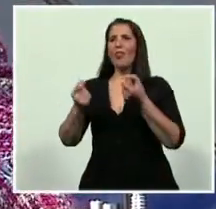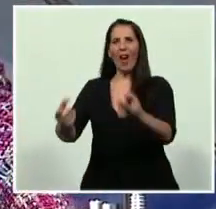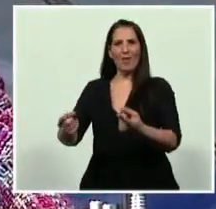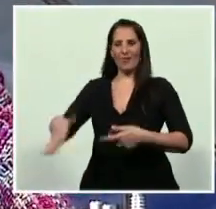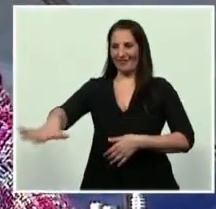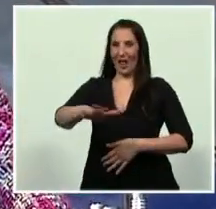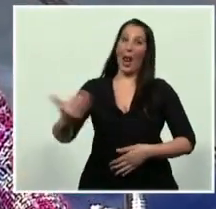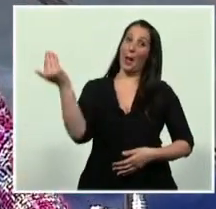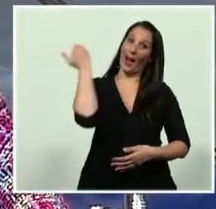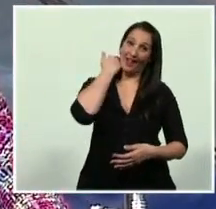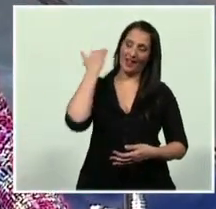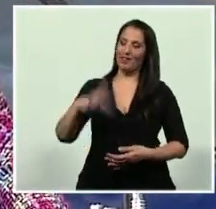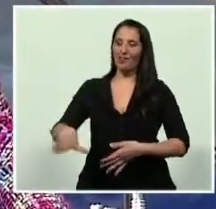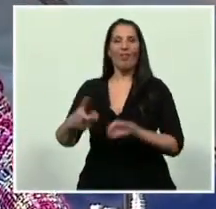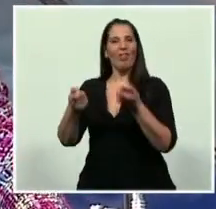Matanza